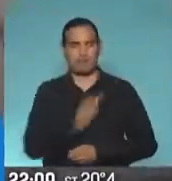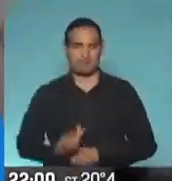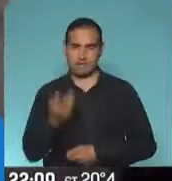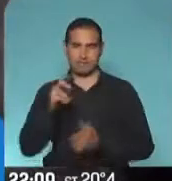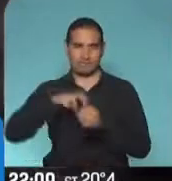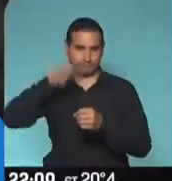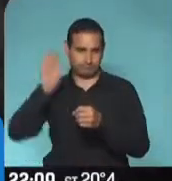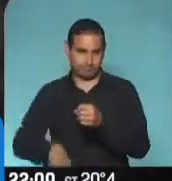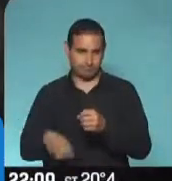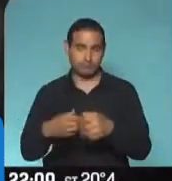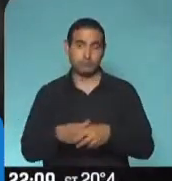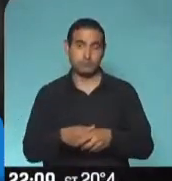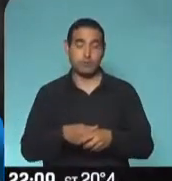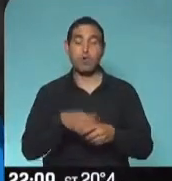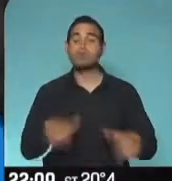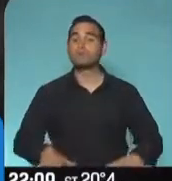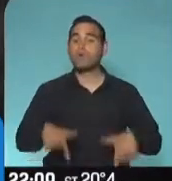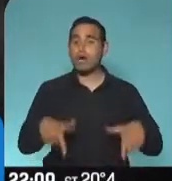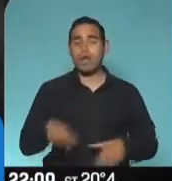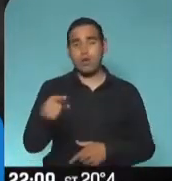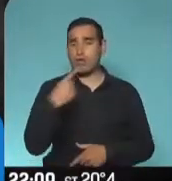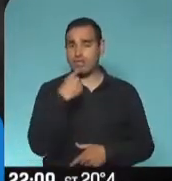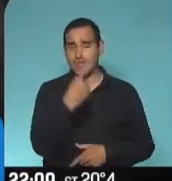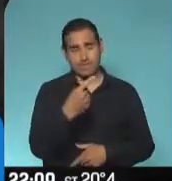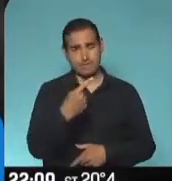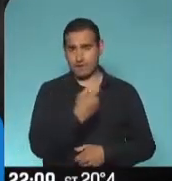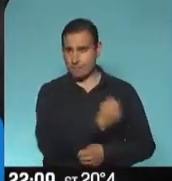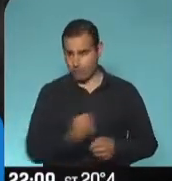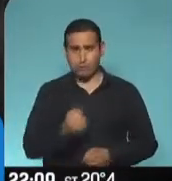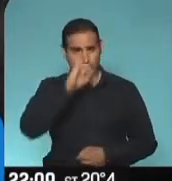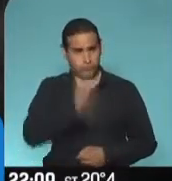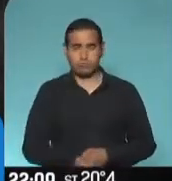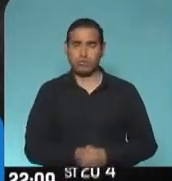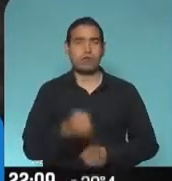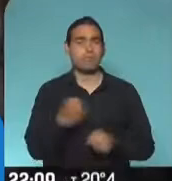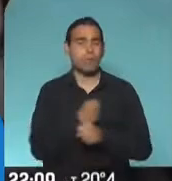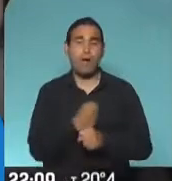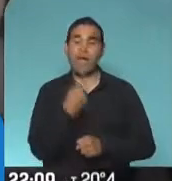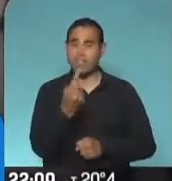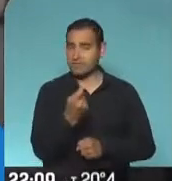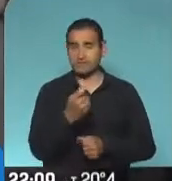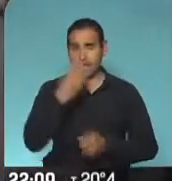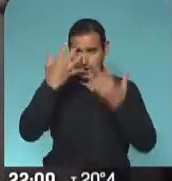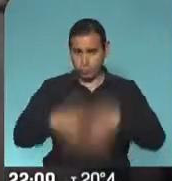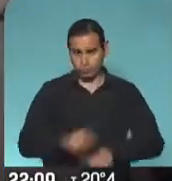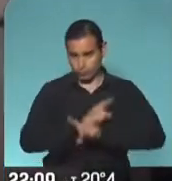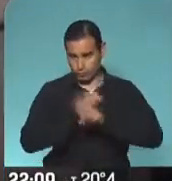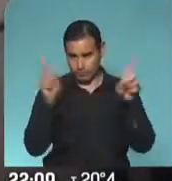mandatario. Lenín Moreno ratificó las medidas y aseguró que no va a renunciar.